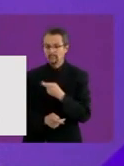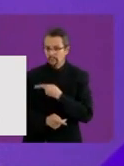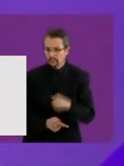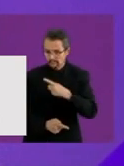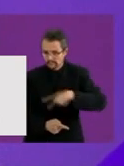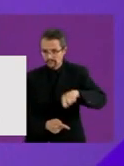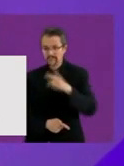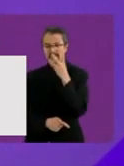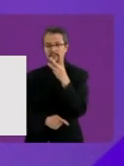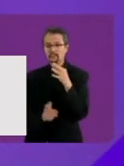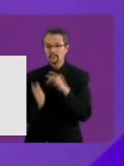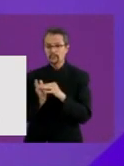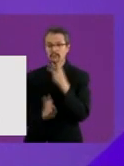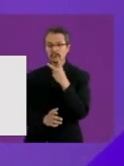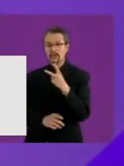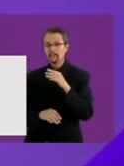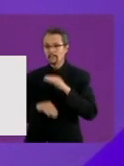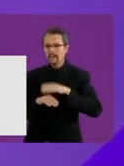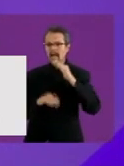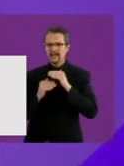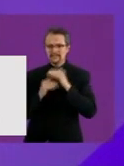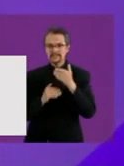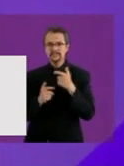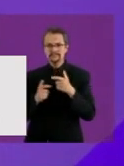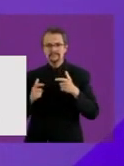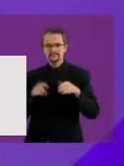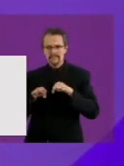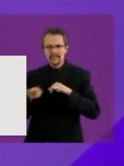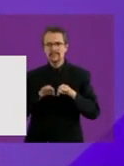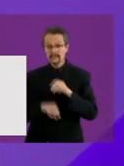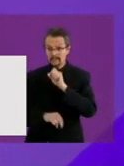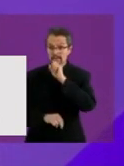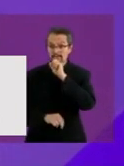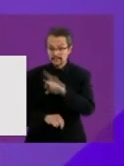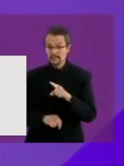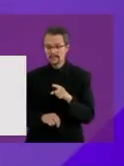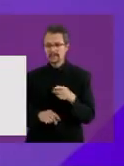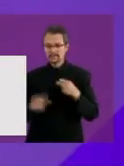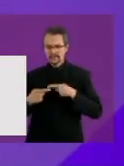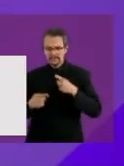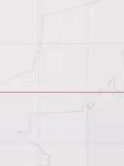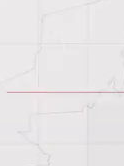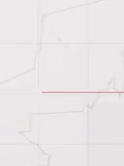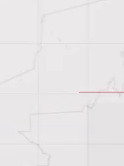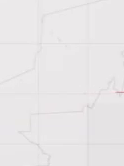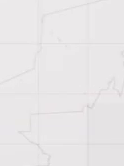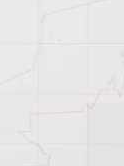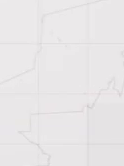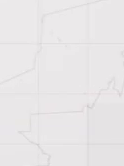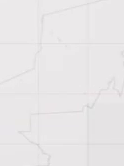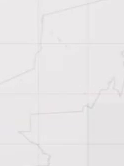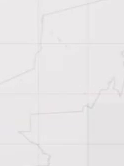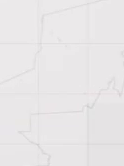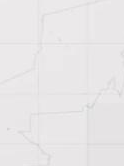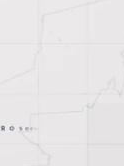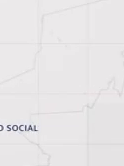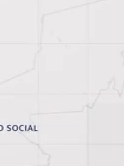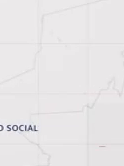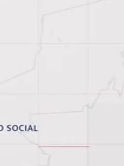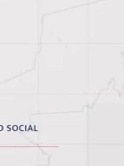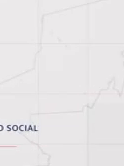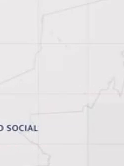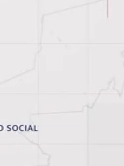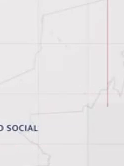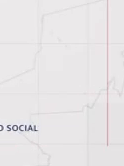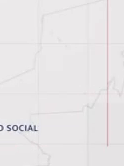crecimiento económico el mayor nivel de empleo formal en la historia de México y sobre estas afirmaciones Es cierto que se